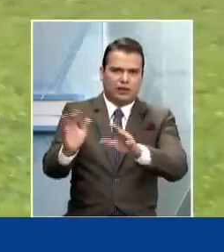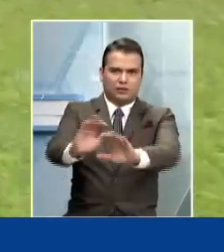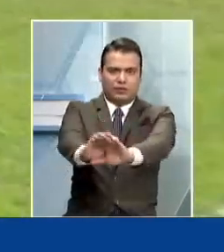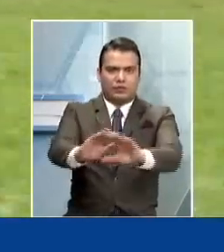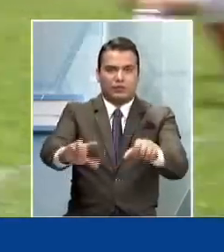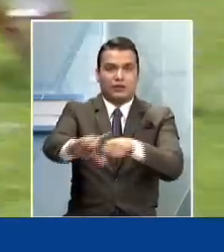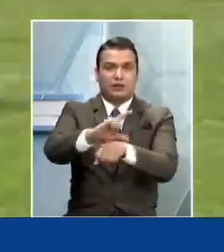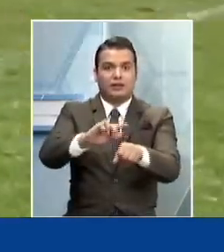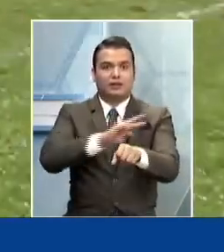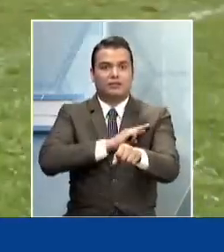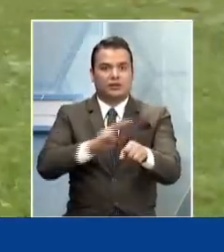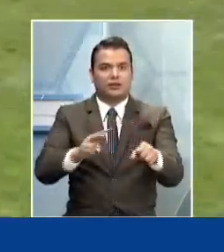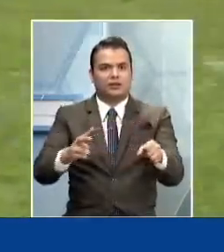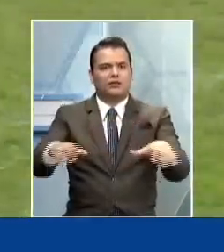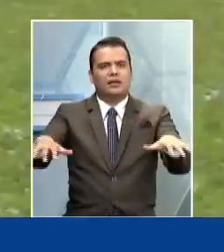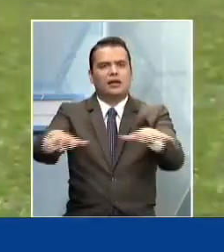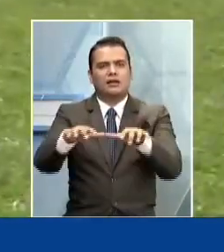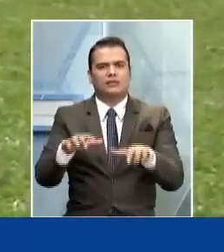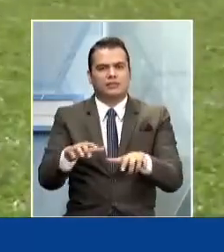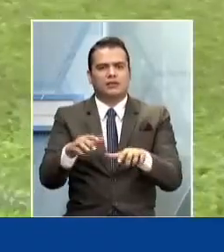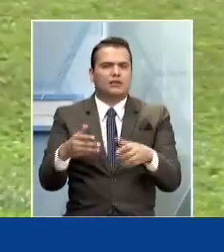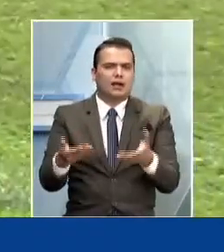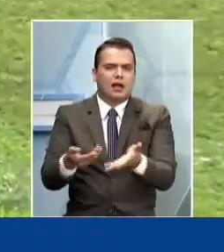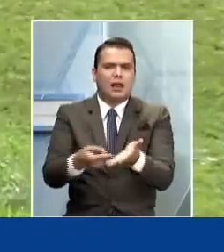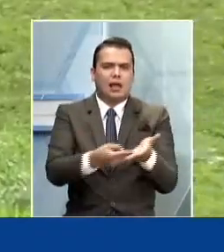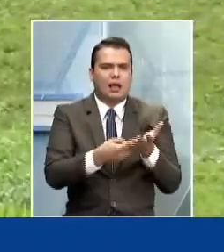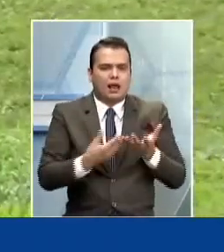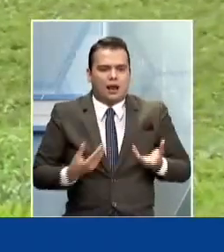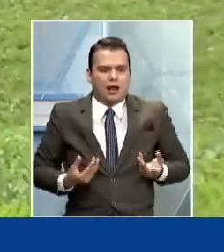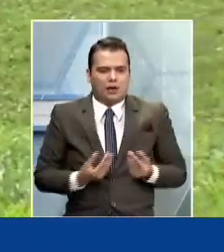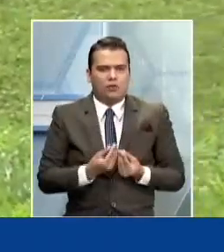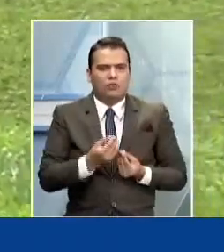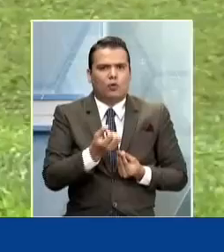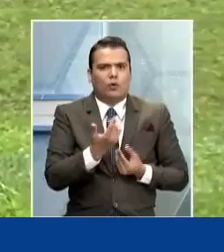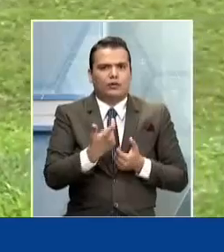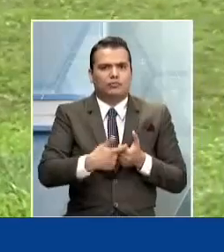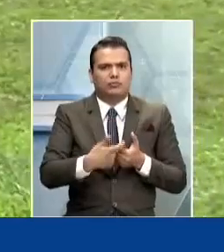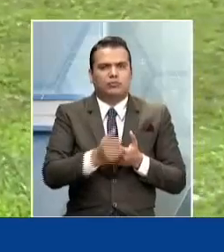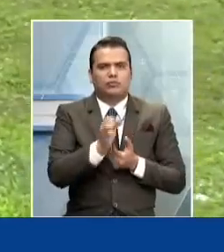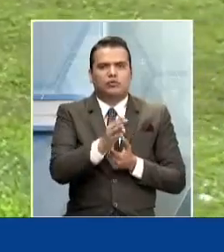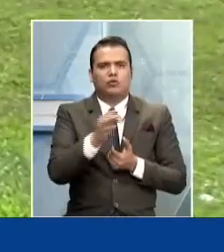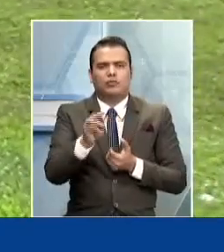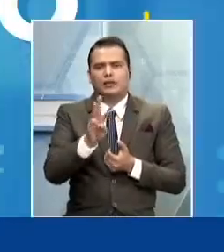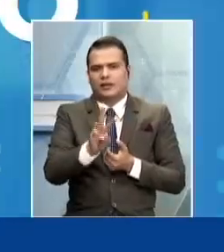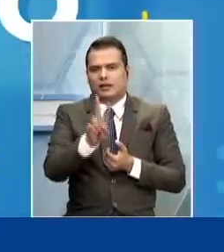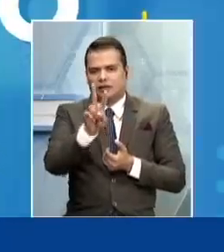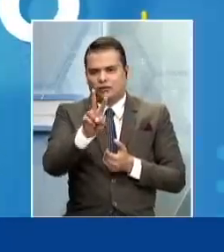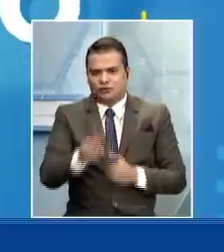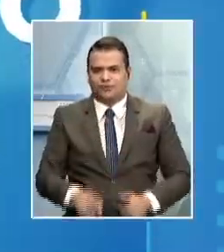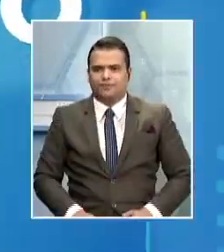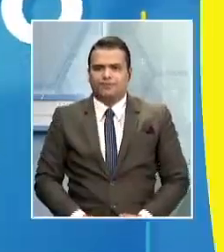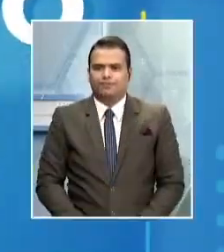realizará el congreso técnico con los 32 clubes que integran el torneo de las nuevas promesas del fútbol vallecaucano.